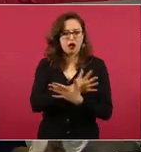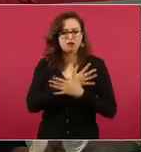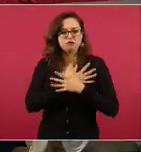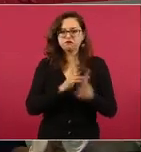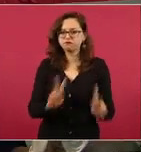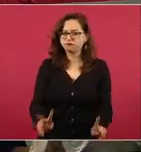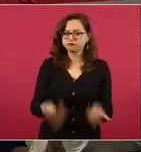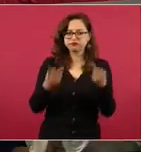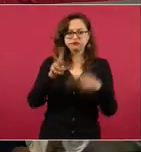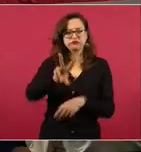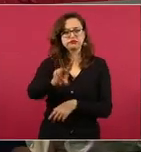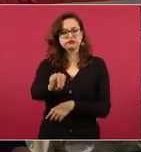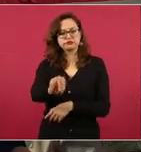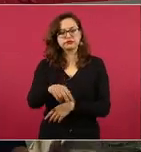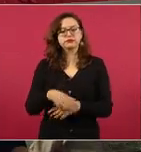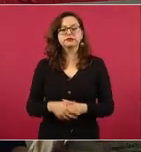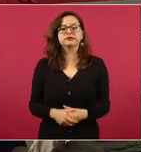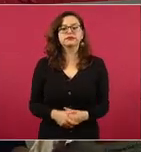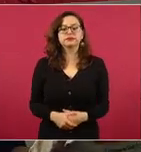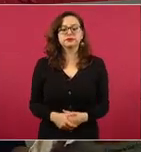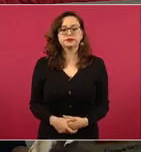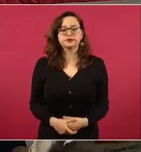presidente.